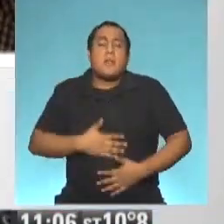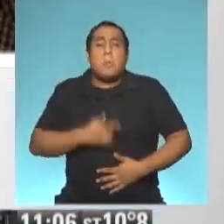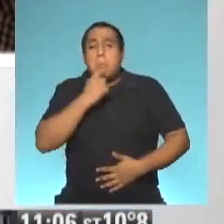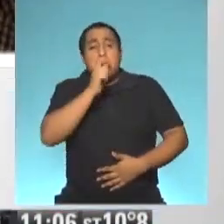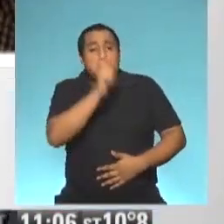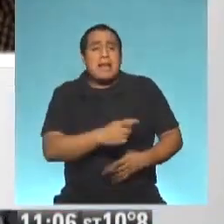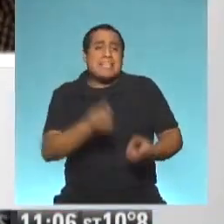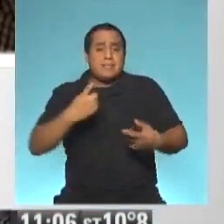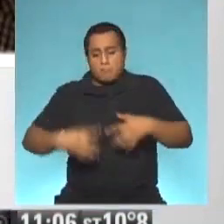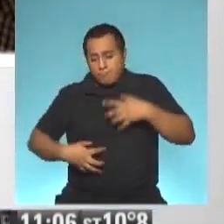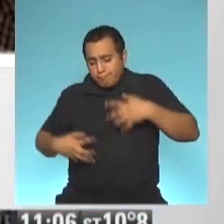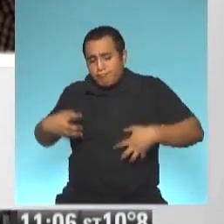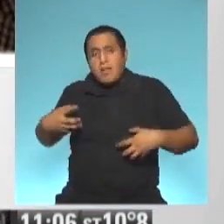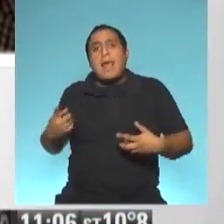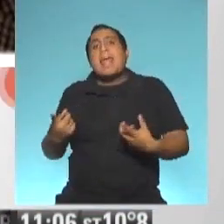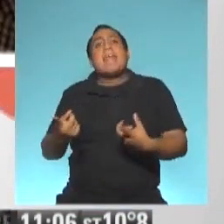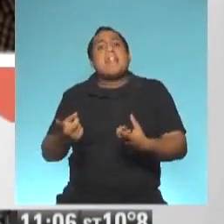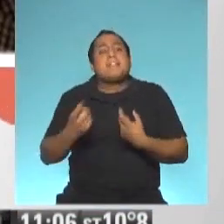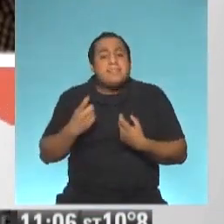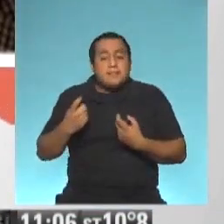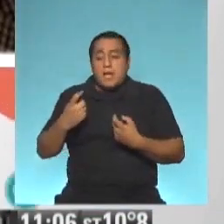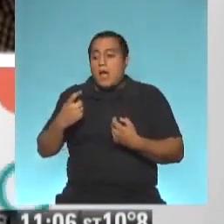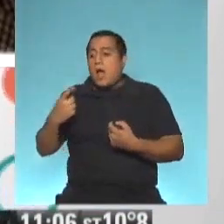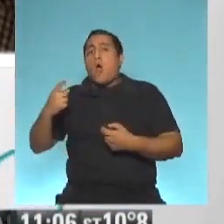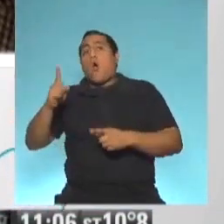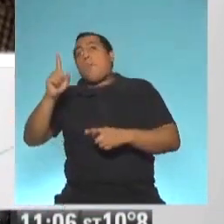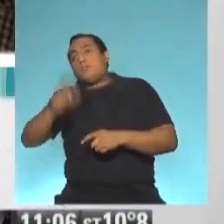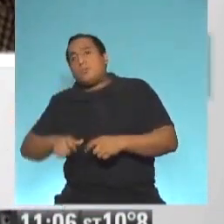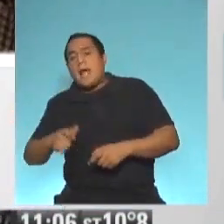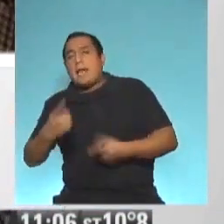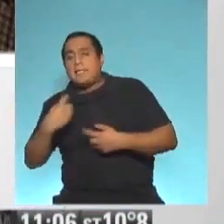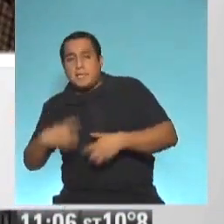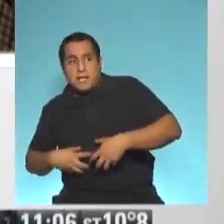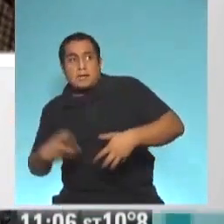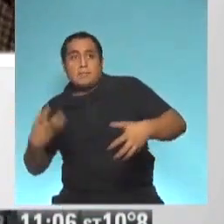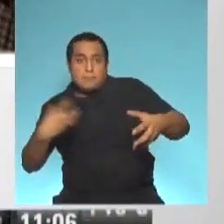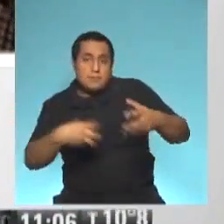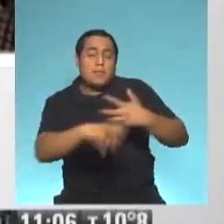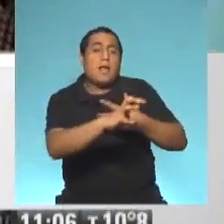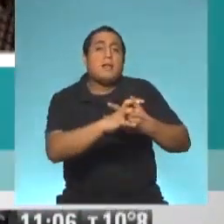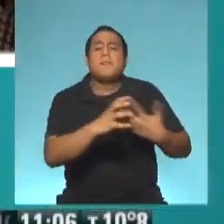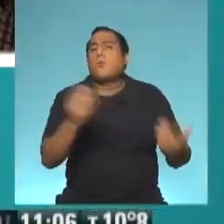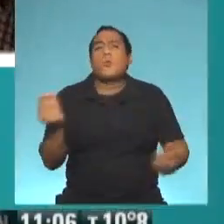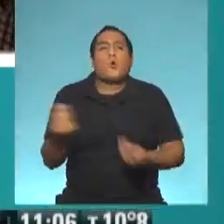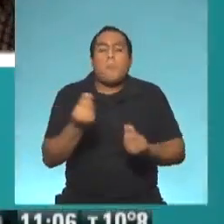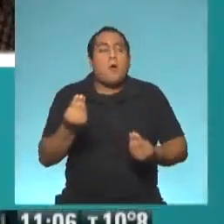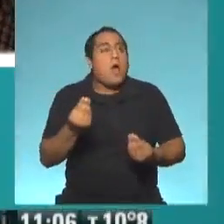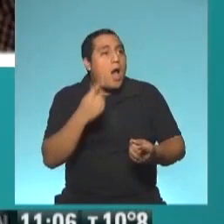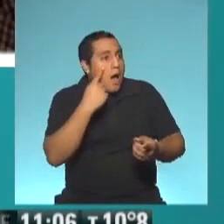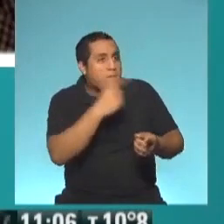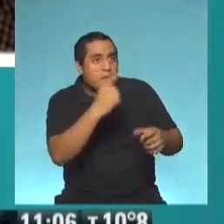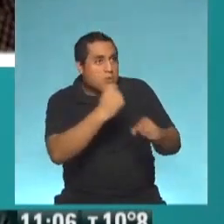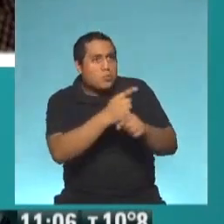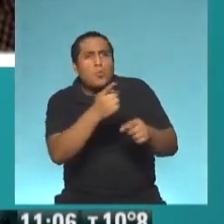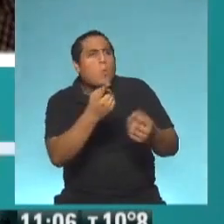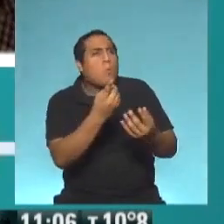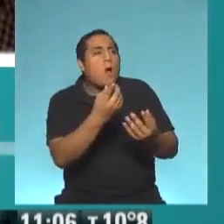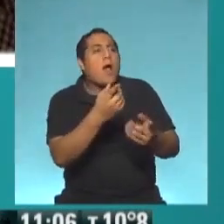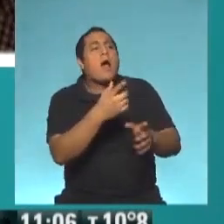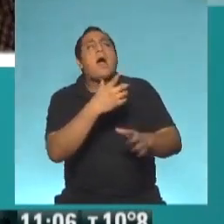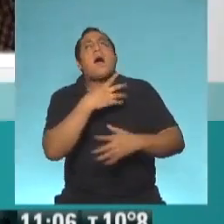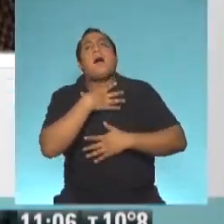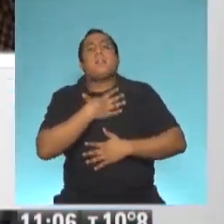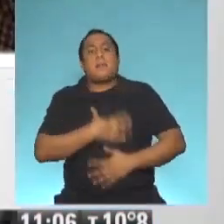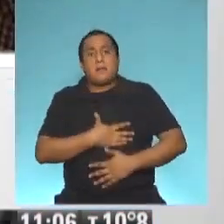o uno necesita tomar la decisión de donar, lo más básico es sentir esta tranquilidad, ¿no?